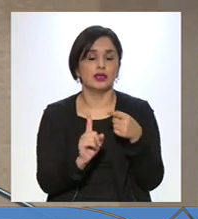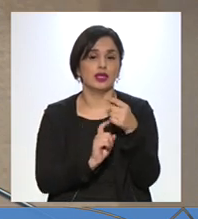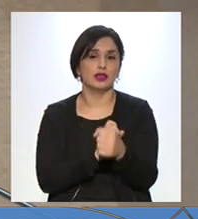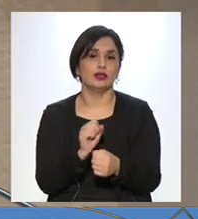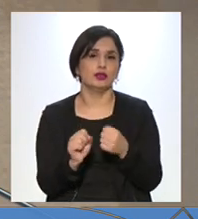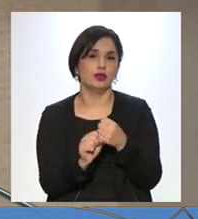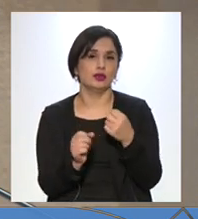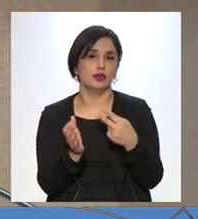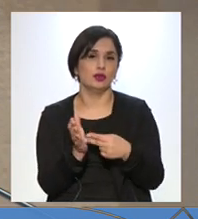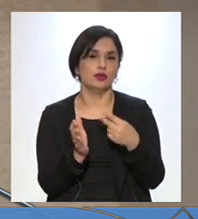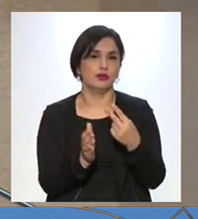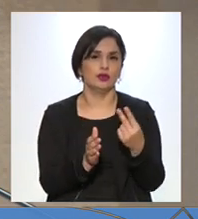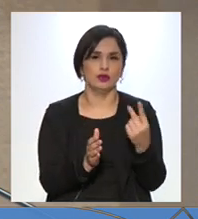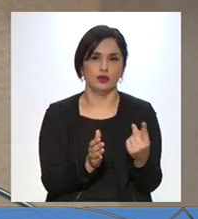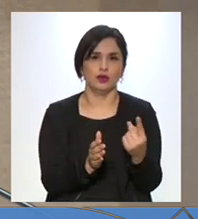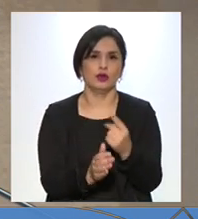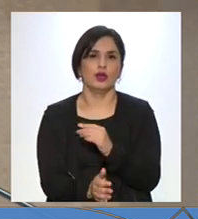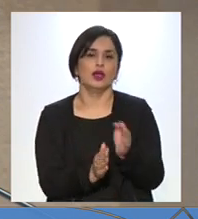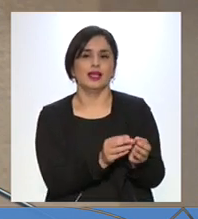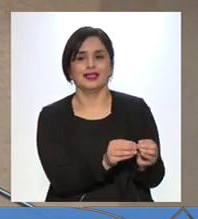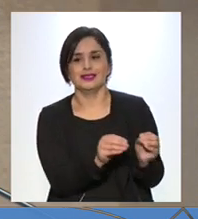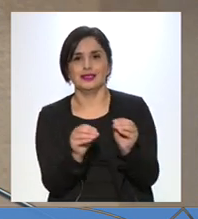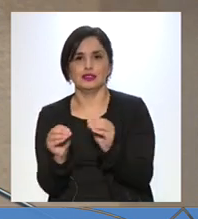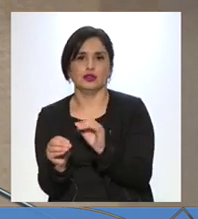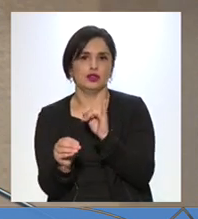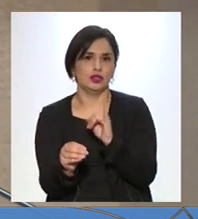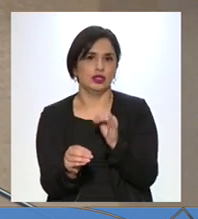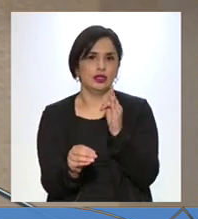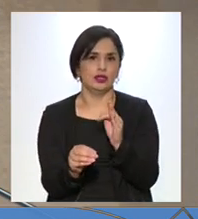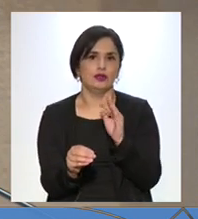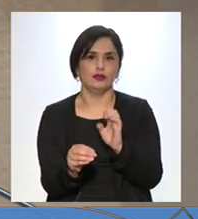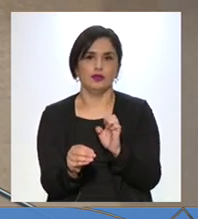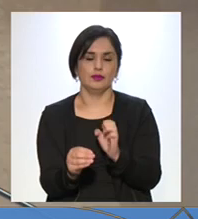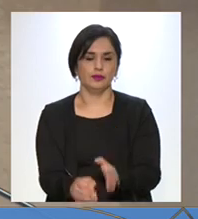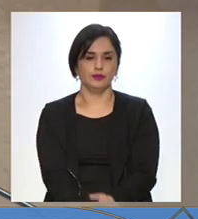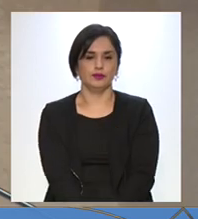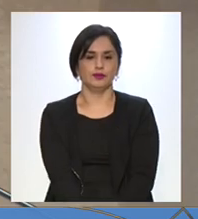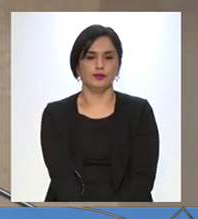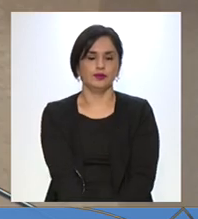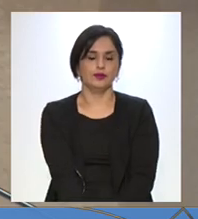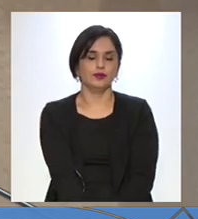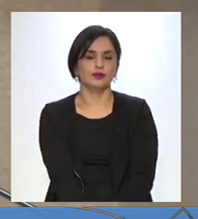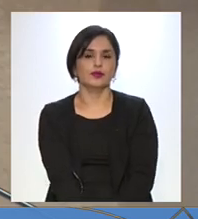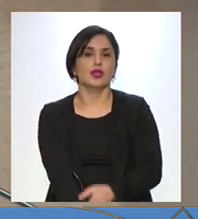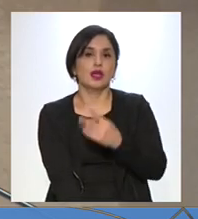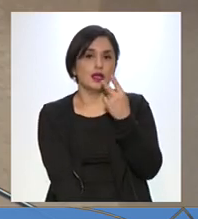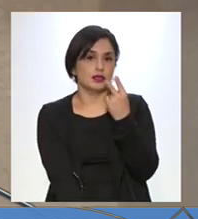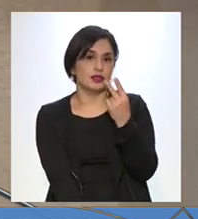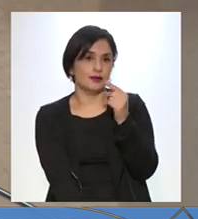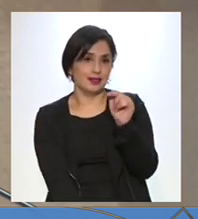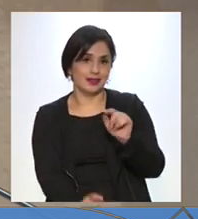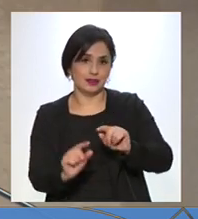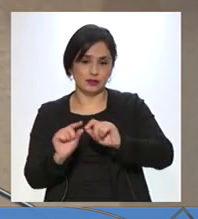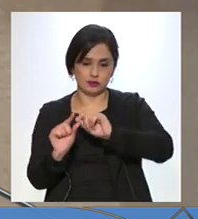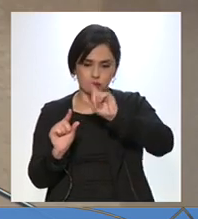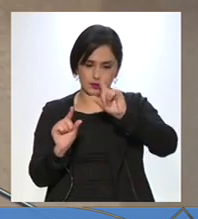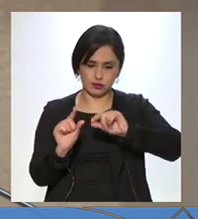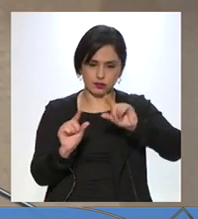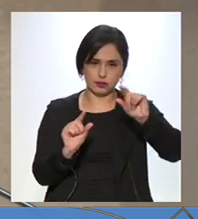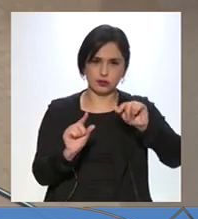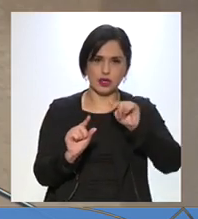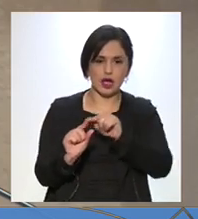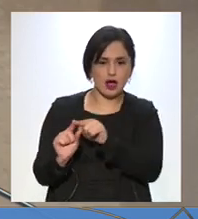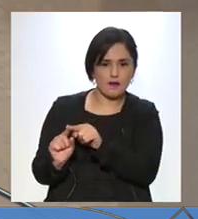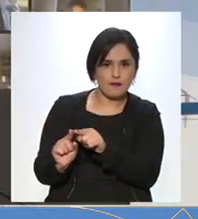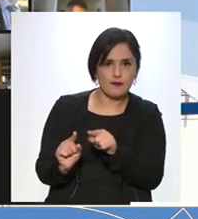universal, superan ampliamente todo lo recibido durante el 2020. Eso se aprecia en este gráfico, donde tenemos en la parte de